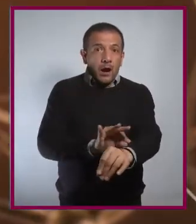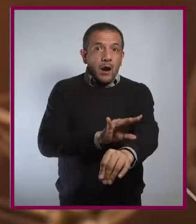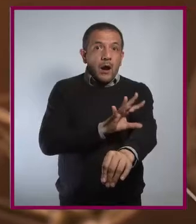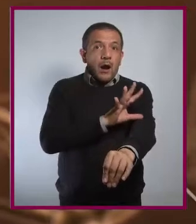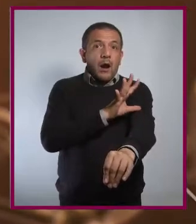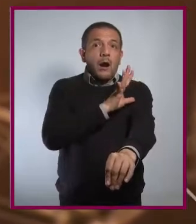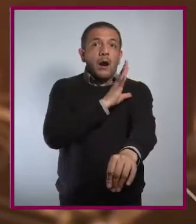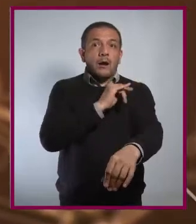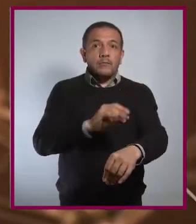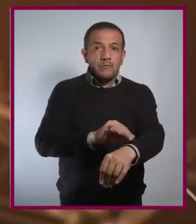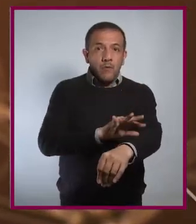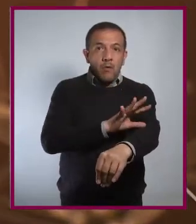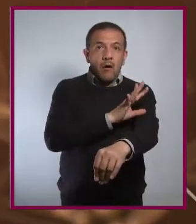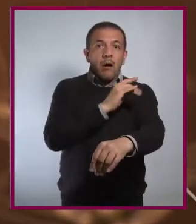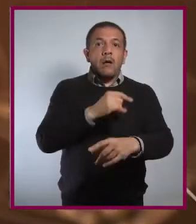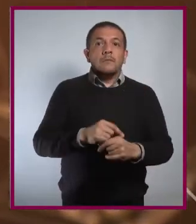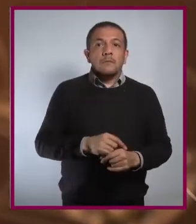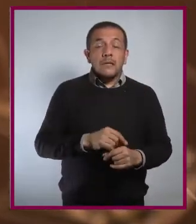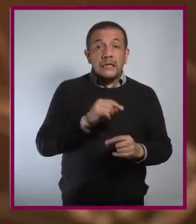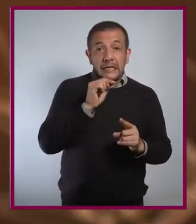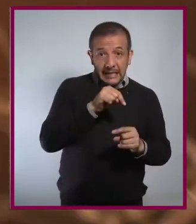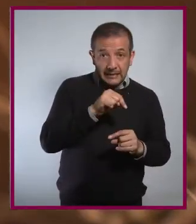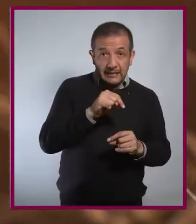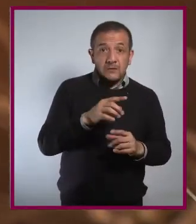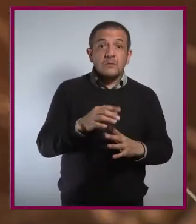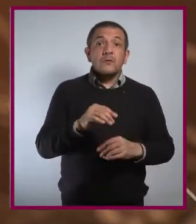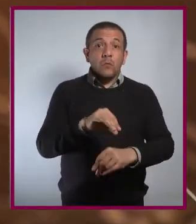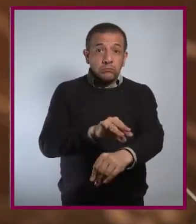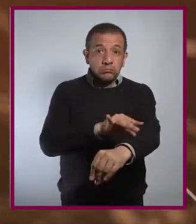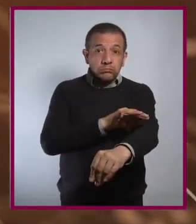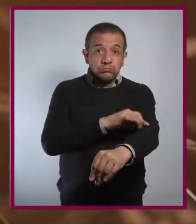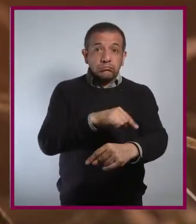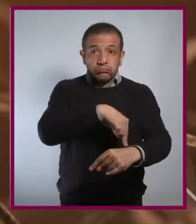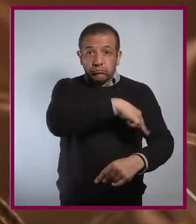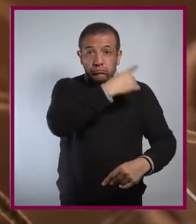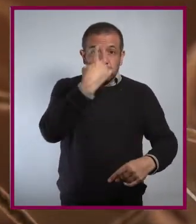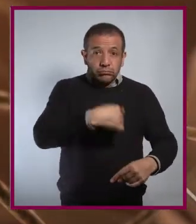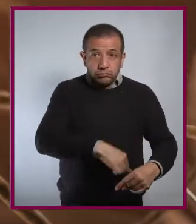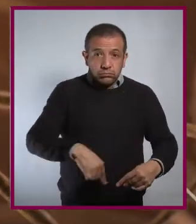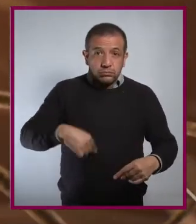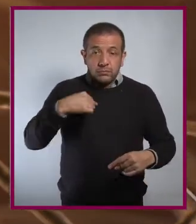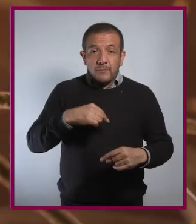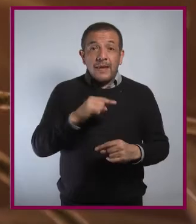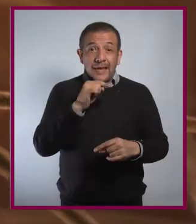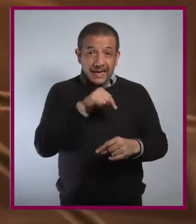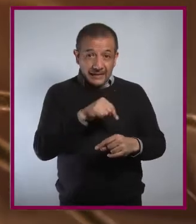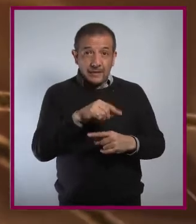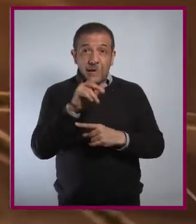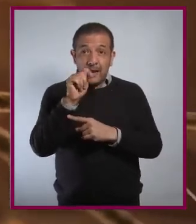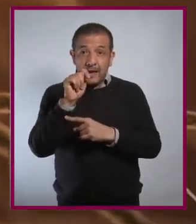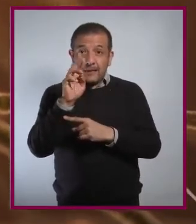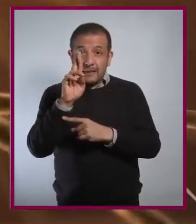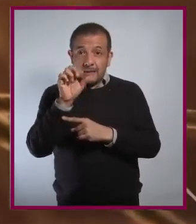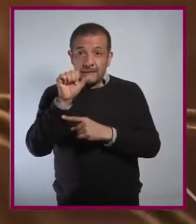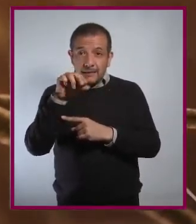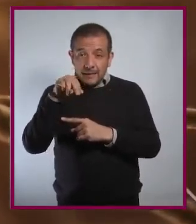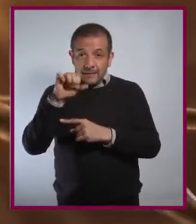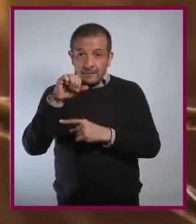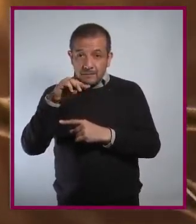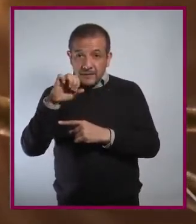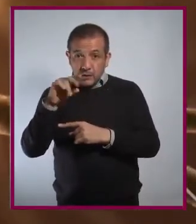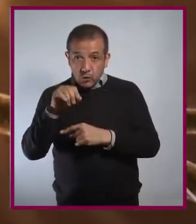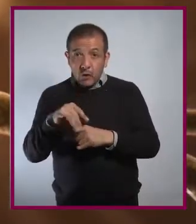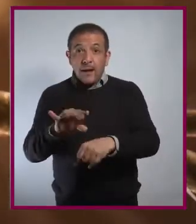interior. ¿Y cómo viaja esa señal? la transmisión es el viaje de